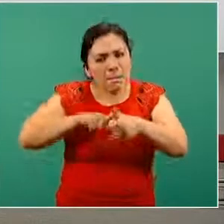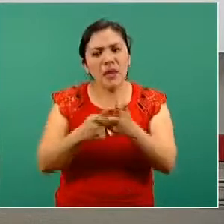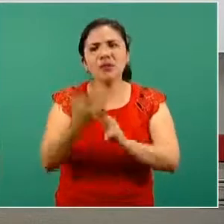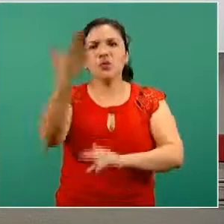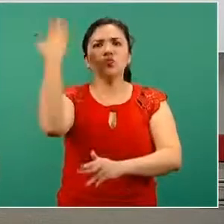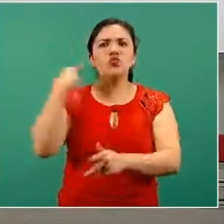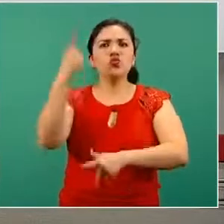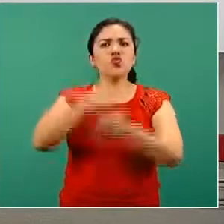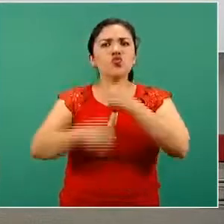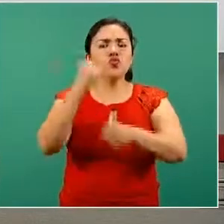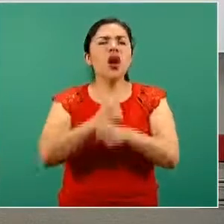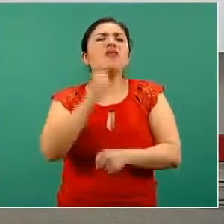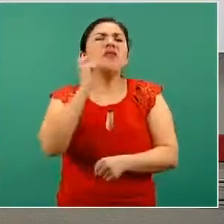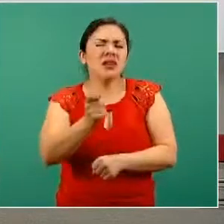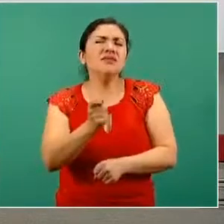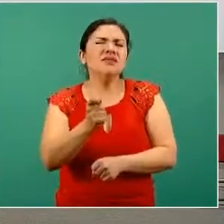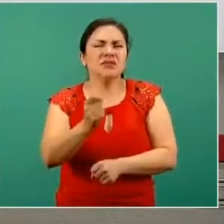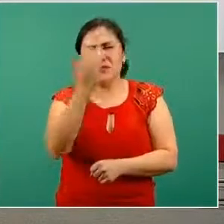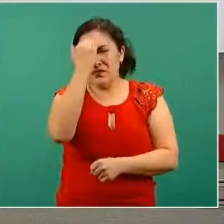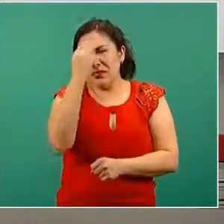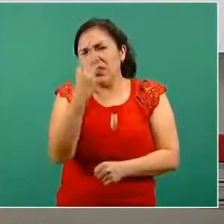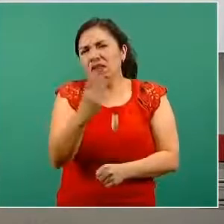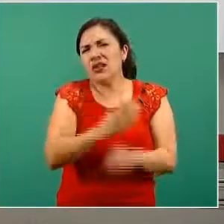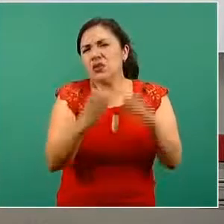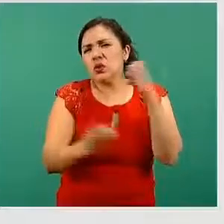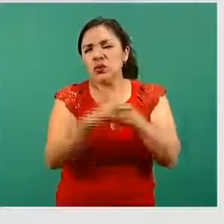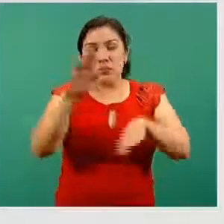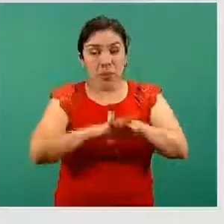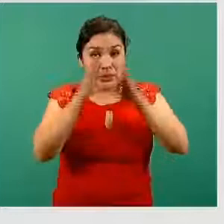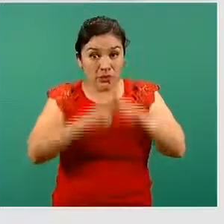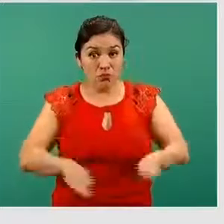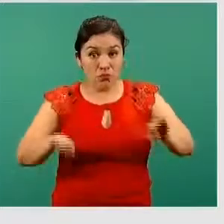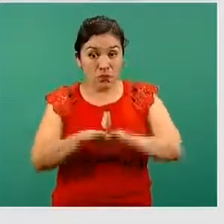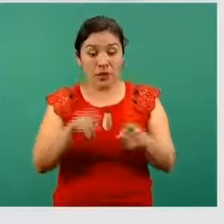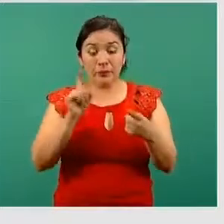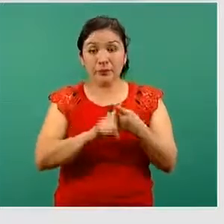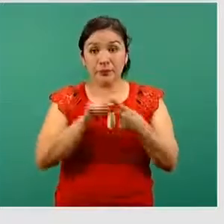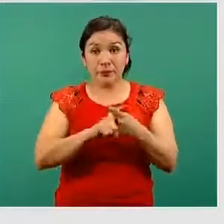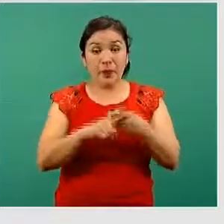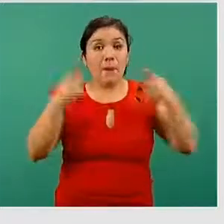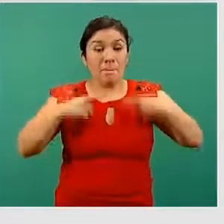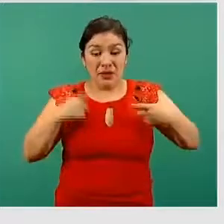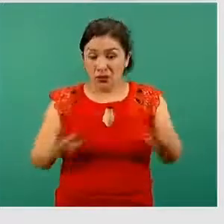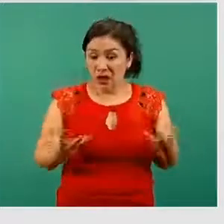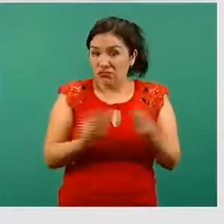que son pues estas básicamente 3 medidas muy importantes: mantener la